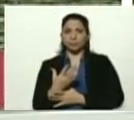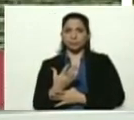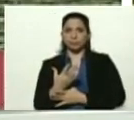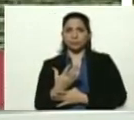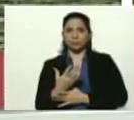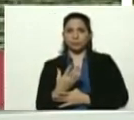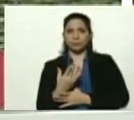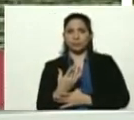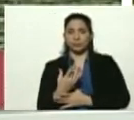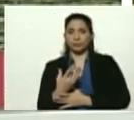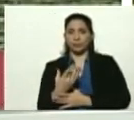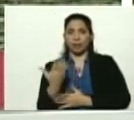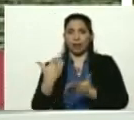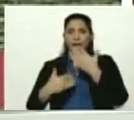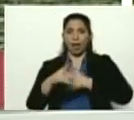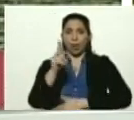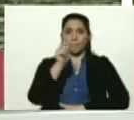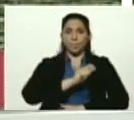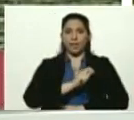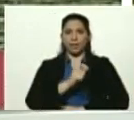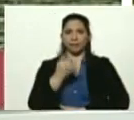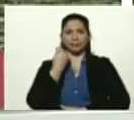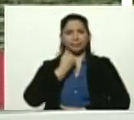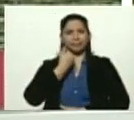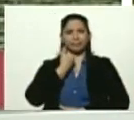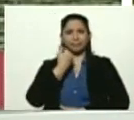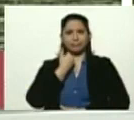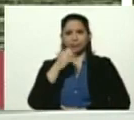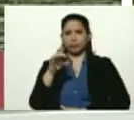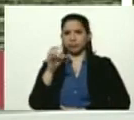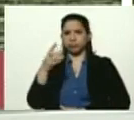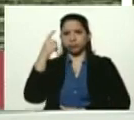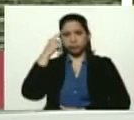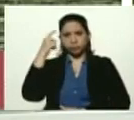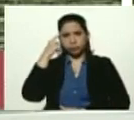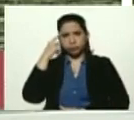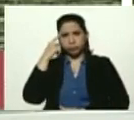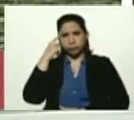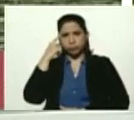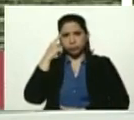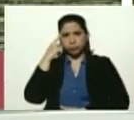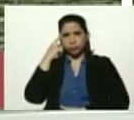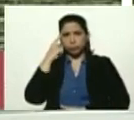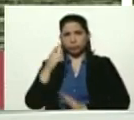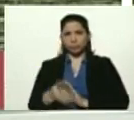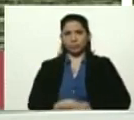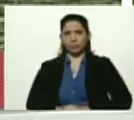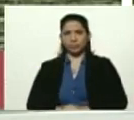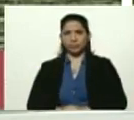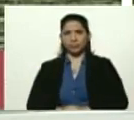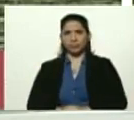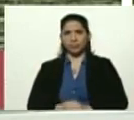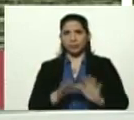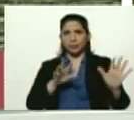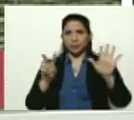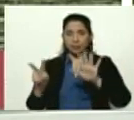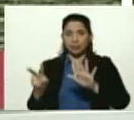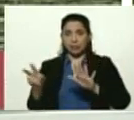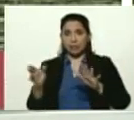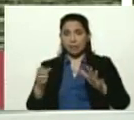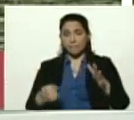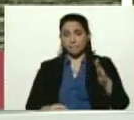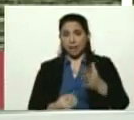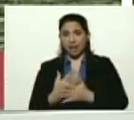hace un mes. Presentó fiebre, dolor de cabeza, malestar general, debilidad. El 18 de mayo presenta